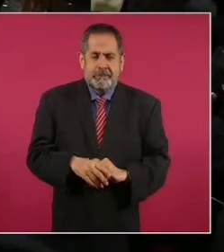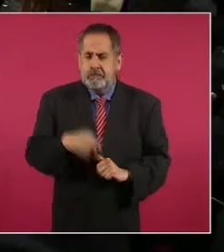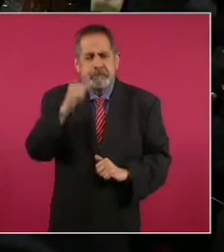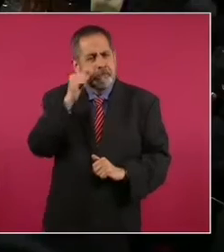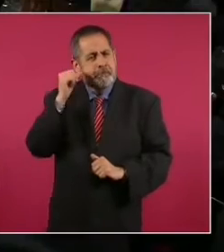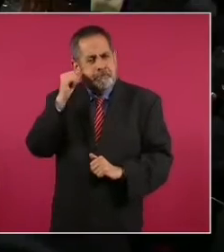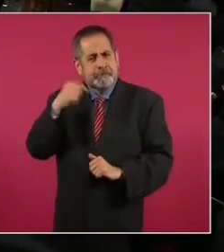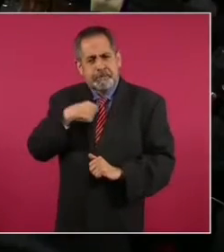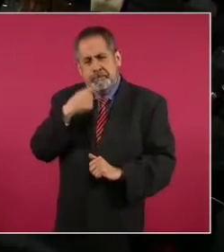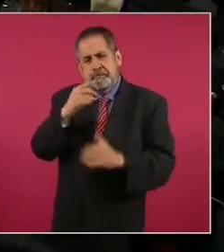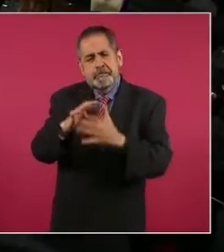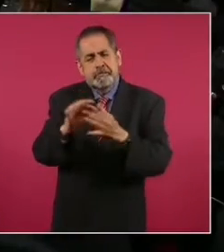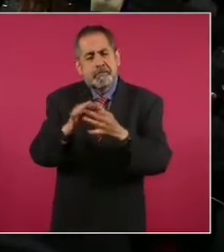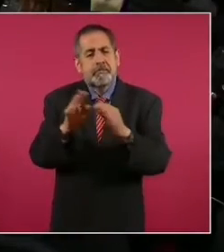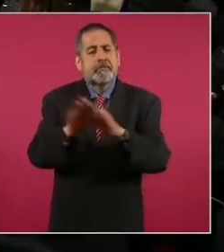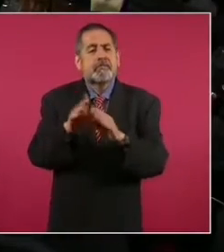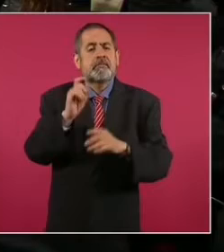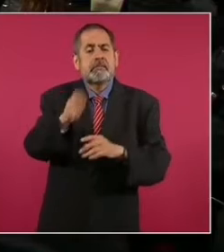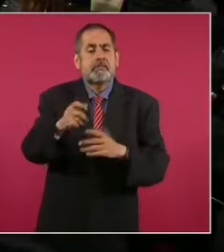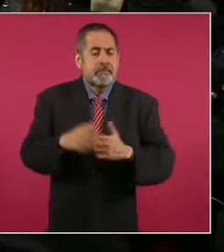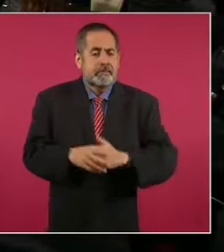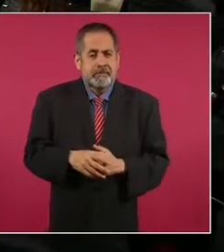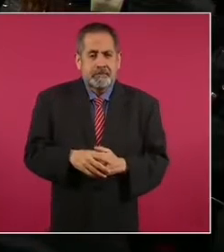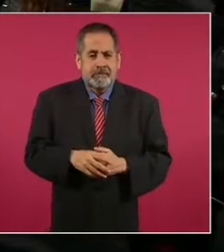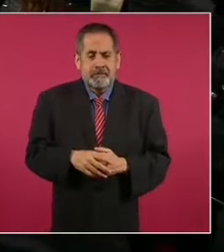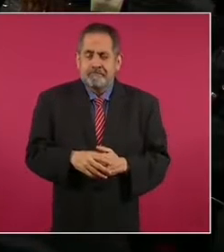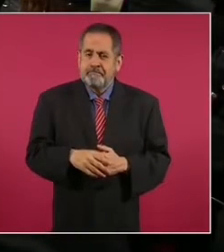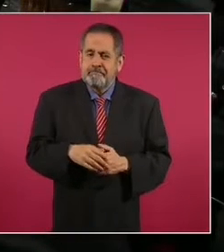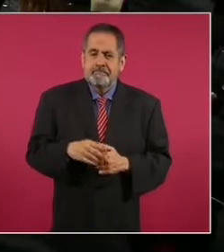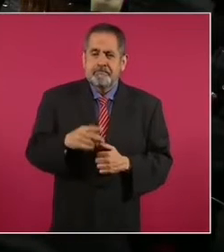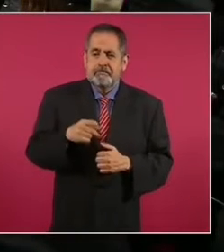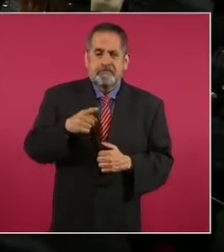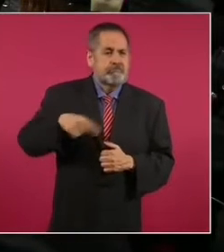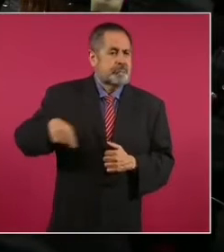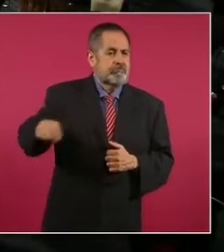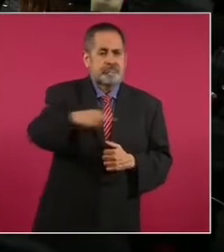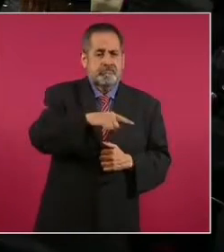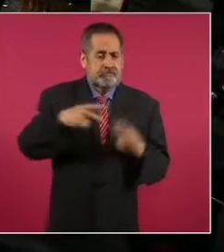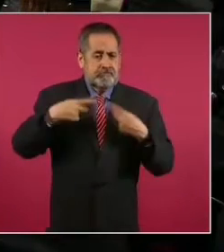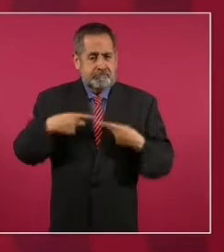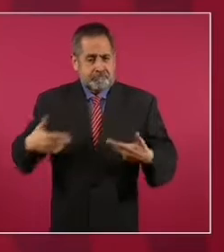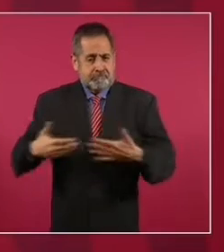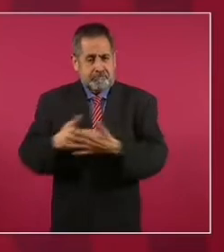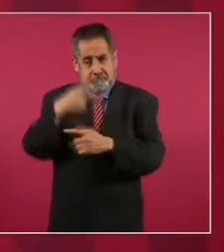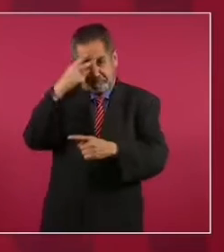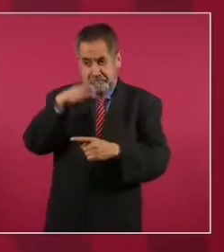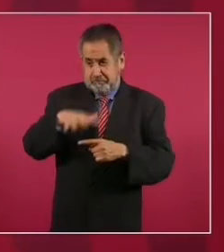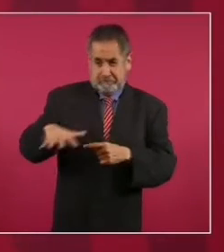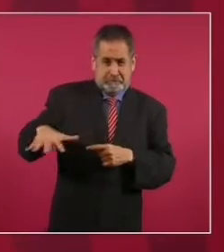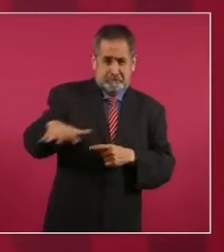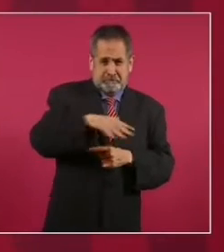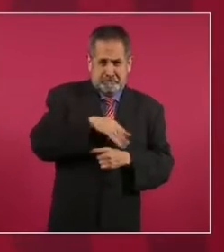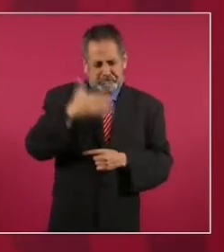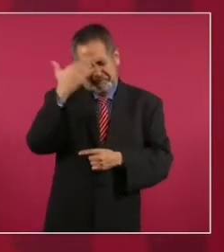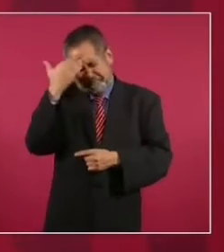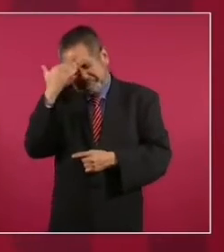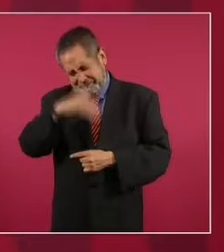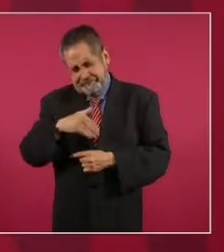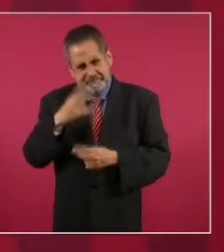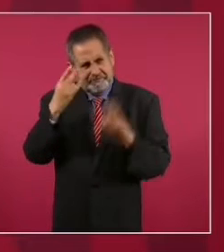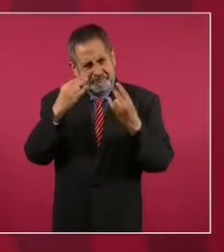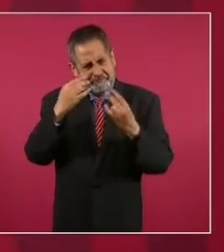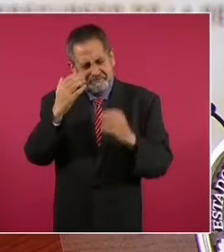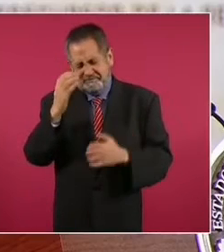Ayer hablaba yo del nivel de madurez política de nuestro pueblo.